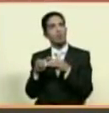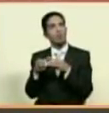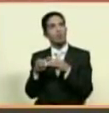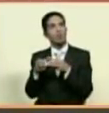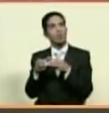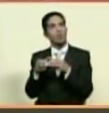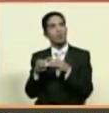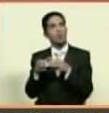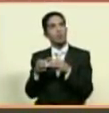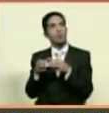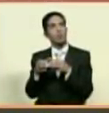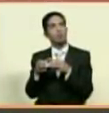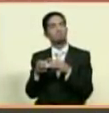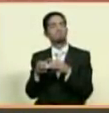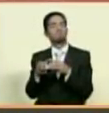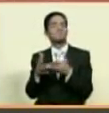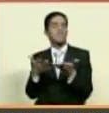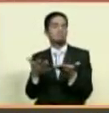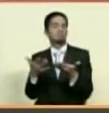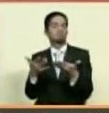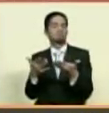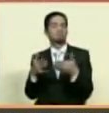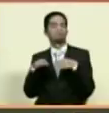en las áreas textiles,